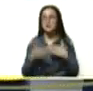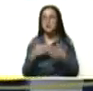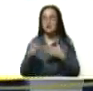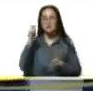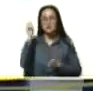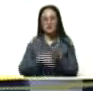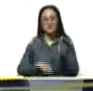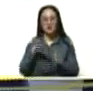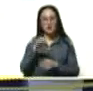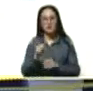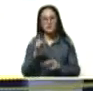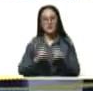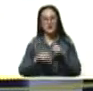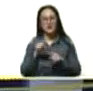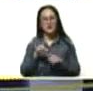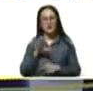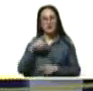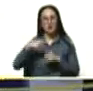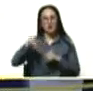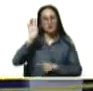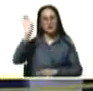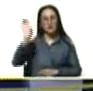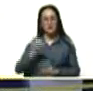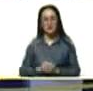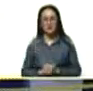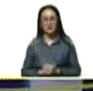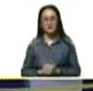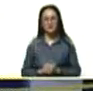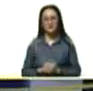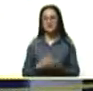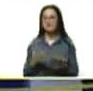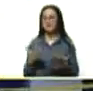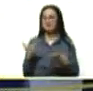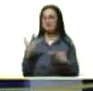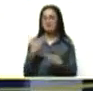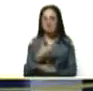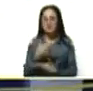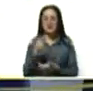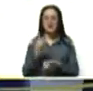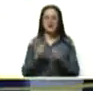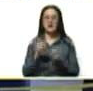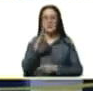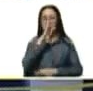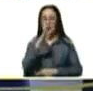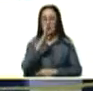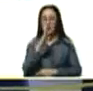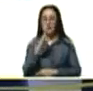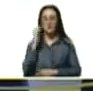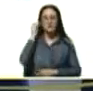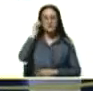de comprar repuestos en el exterior, a pesar del congelamiento de cuentas bancarias,